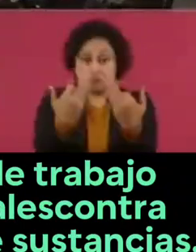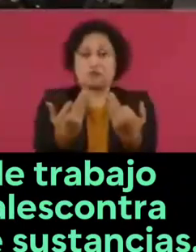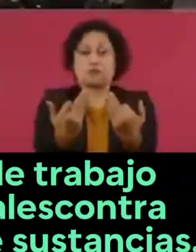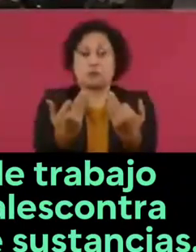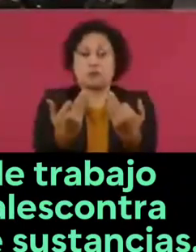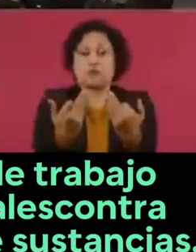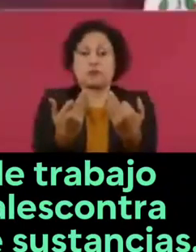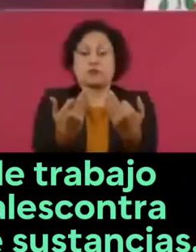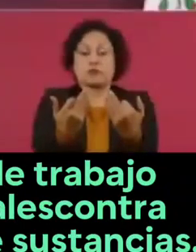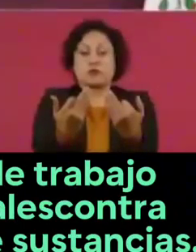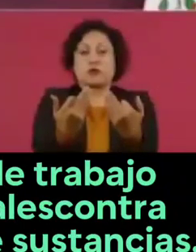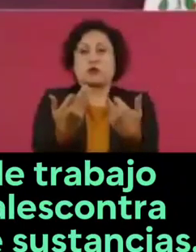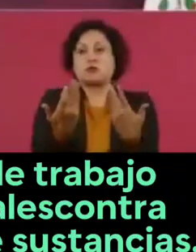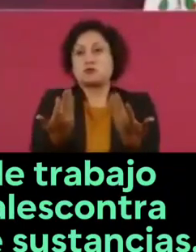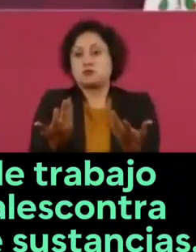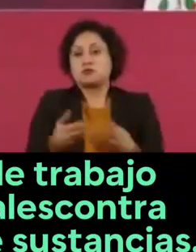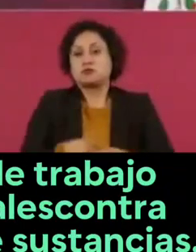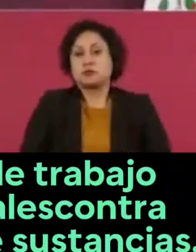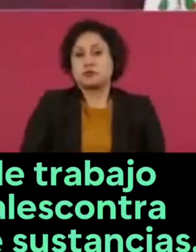había desde